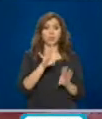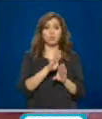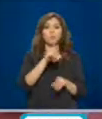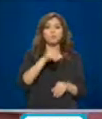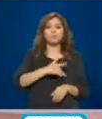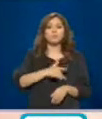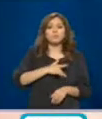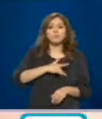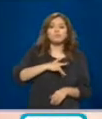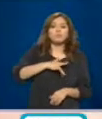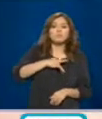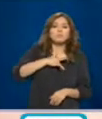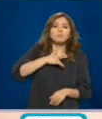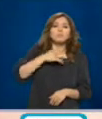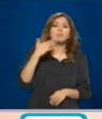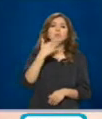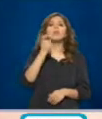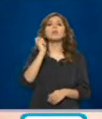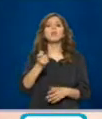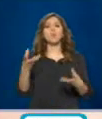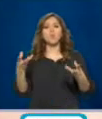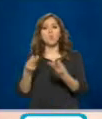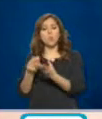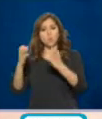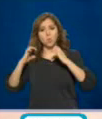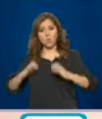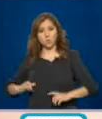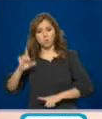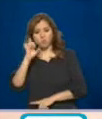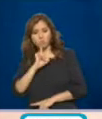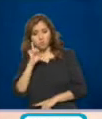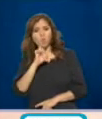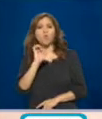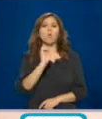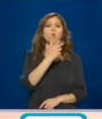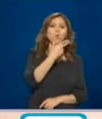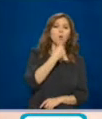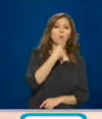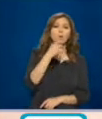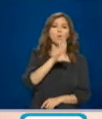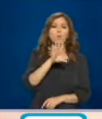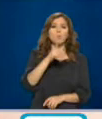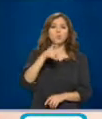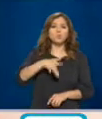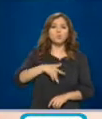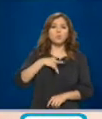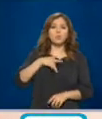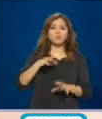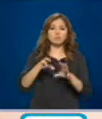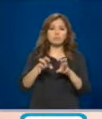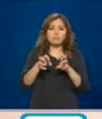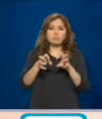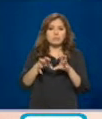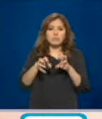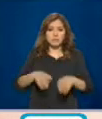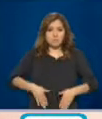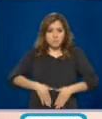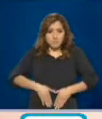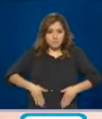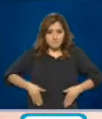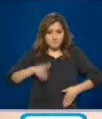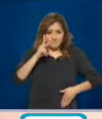clara en el cuerpo, tanto masculino como femenino, y son estas contracciones involuntarias que tenemos en toda la zona pélvica